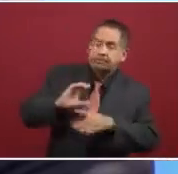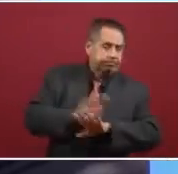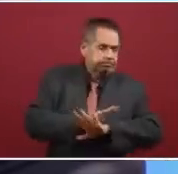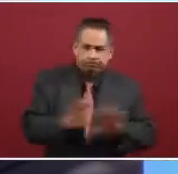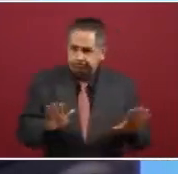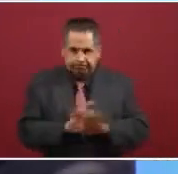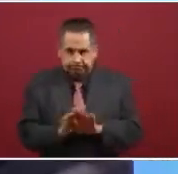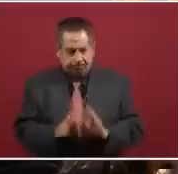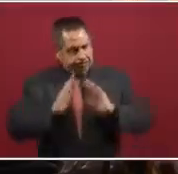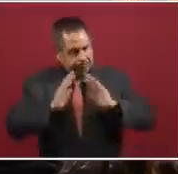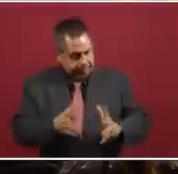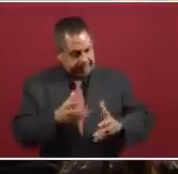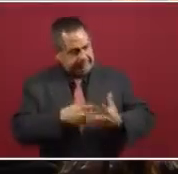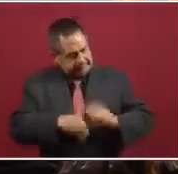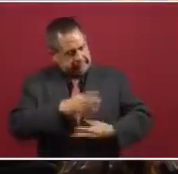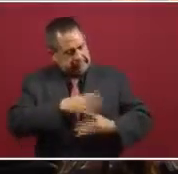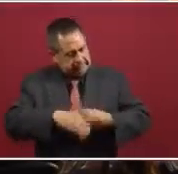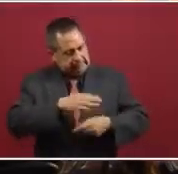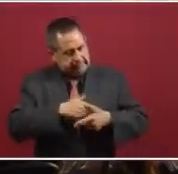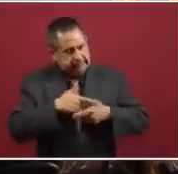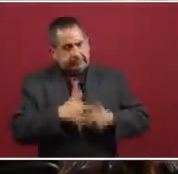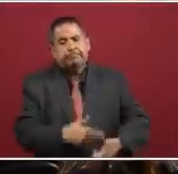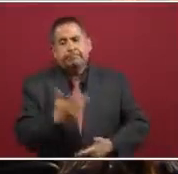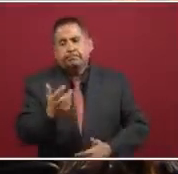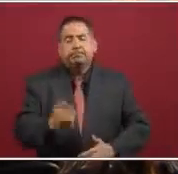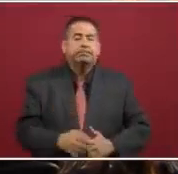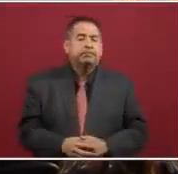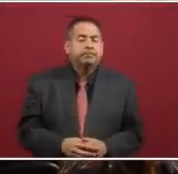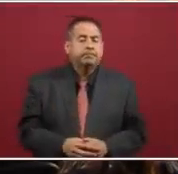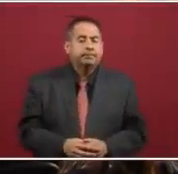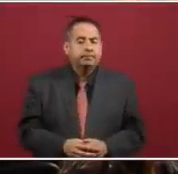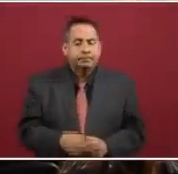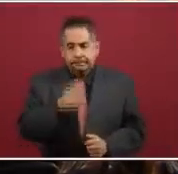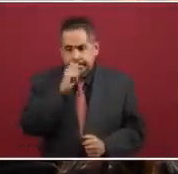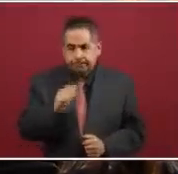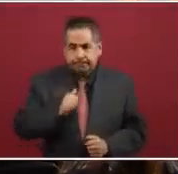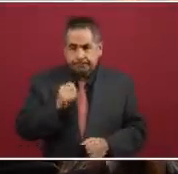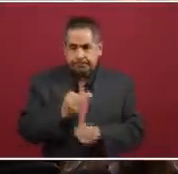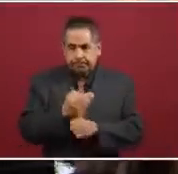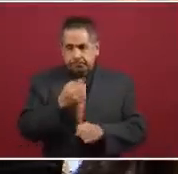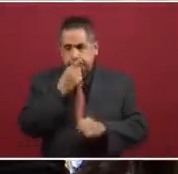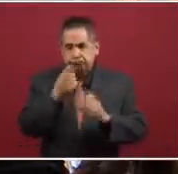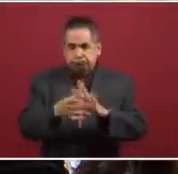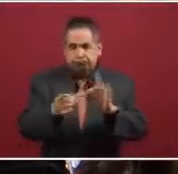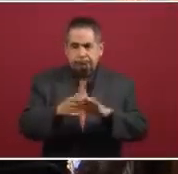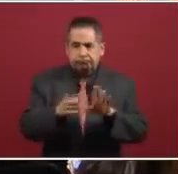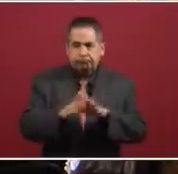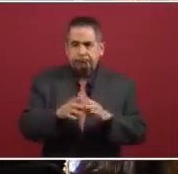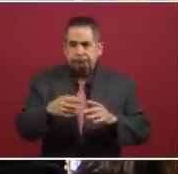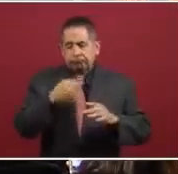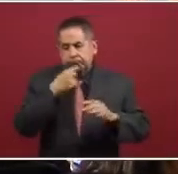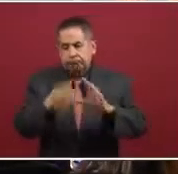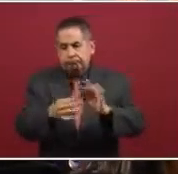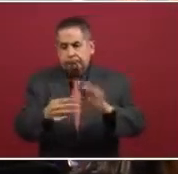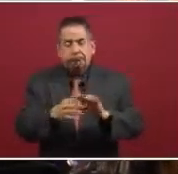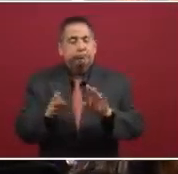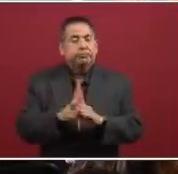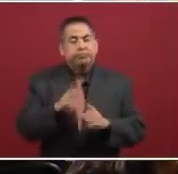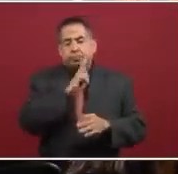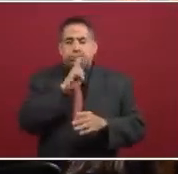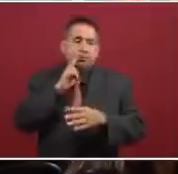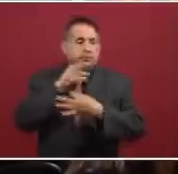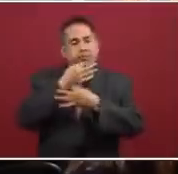adicional. Por otra parte, aprovecho la ocasión para compartir con ustedes la